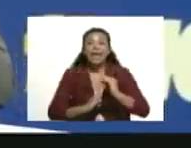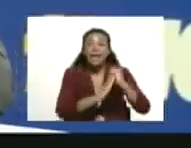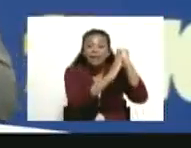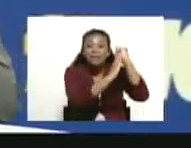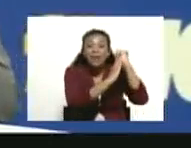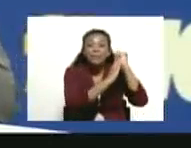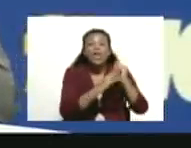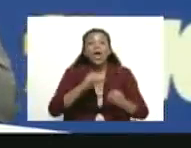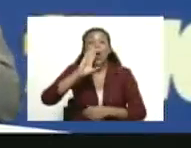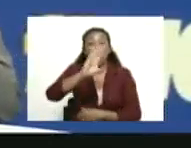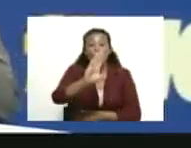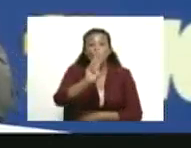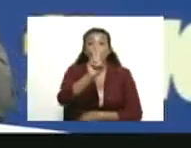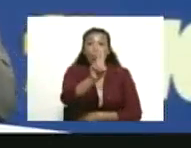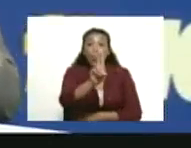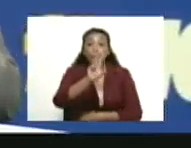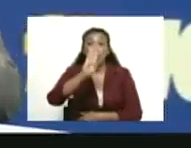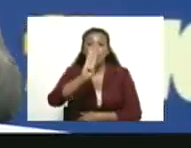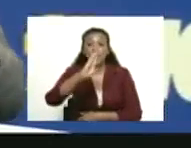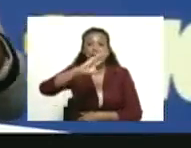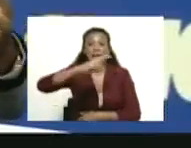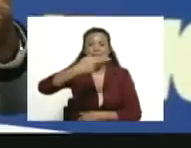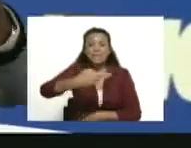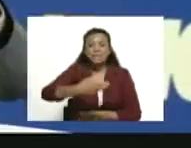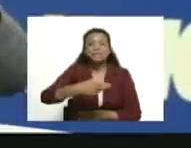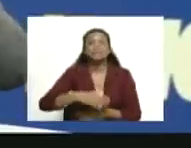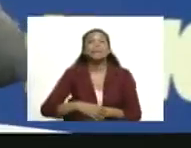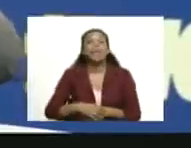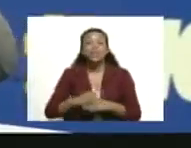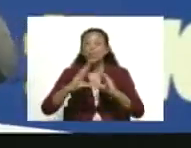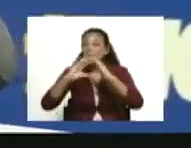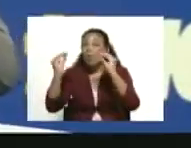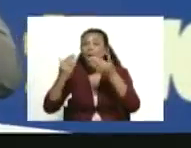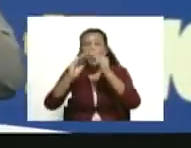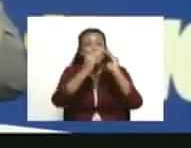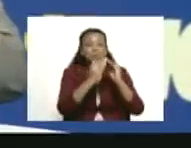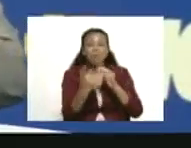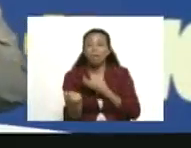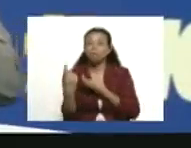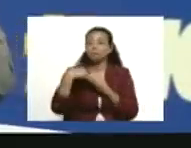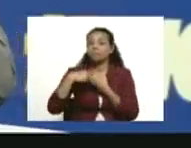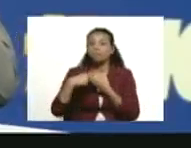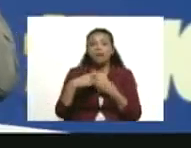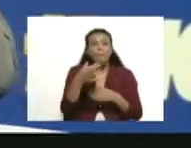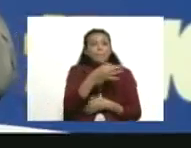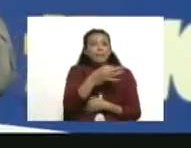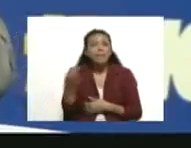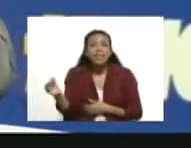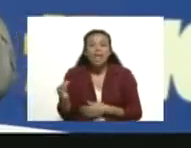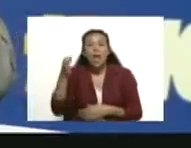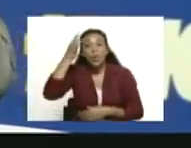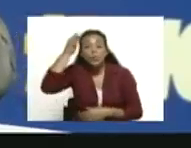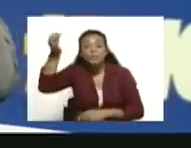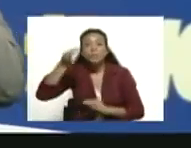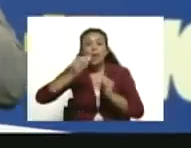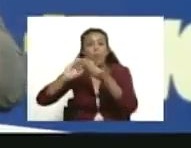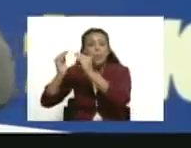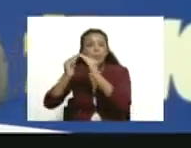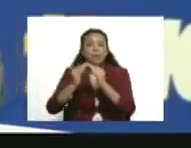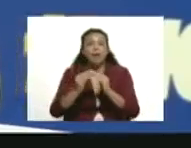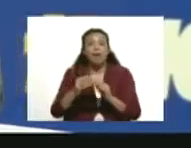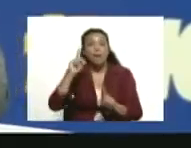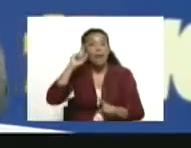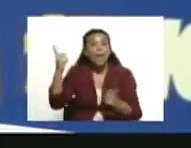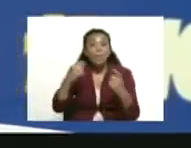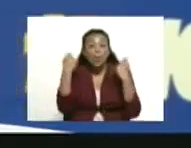y jefes de UH, todas las comunas que son el agregado perfecto de los consejos comunales, para con